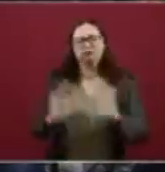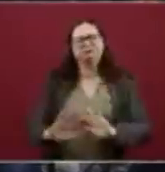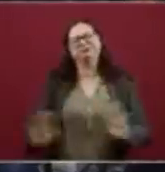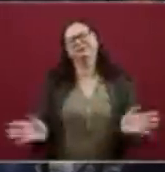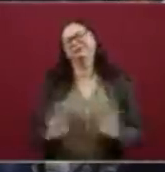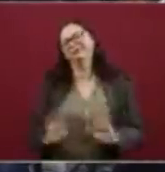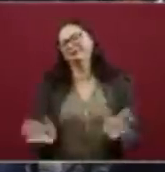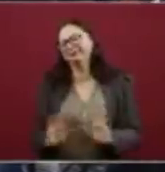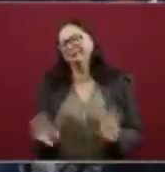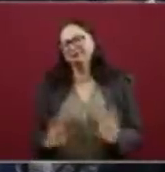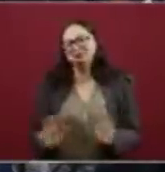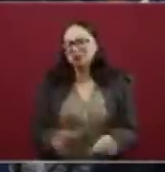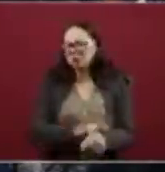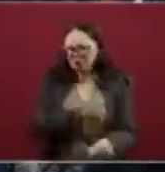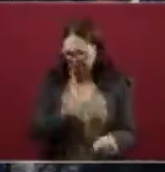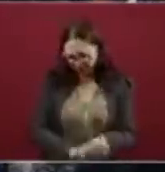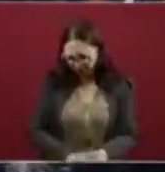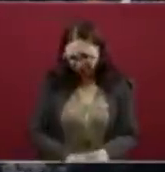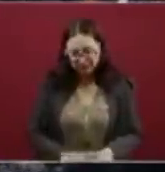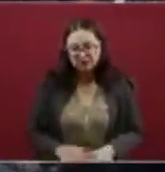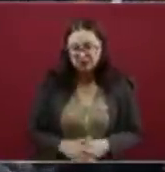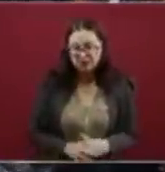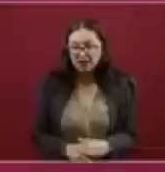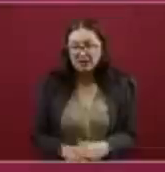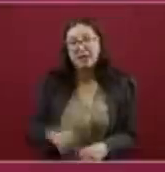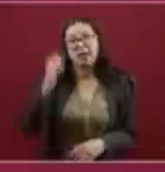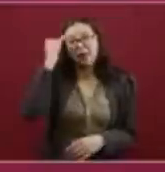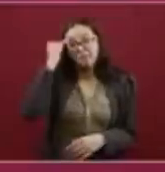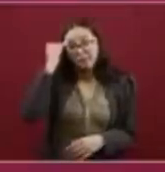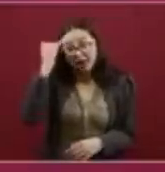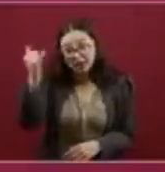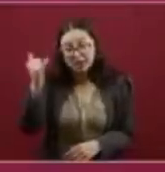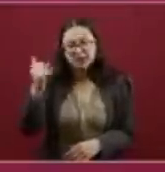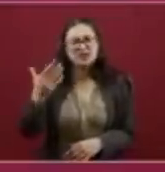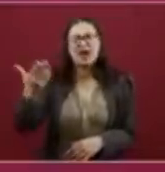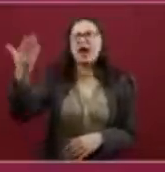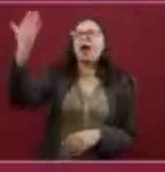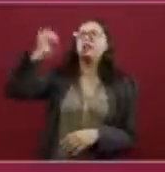Imagínense cómo viajaban nuestros héroes,